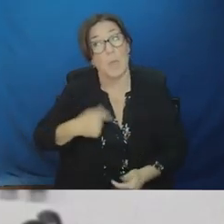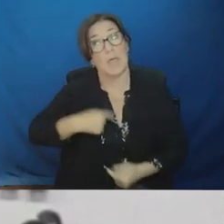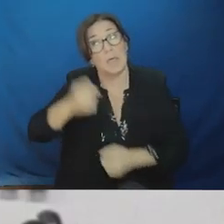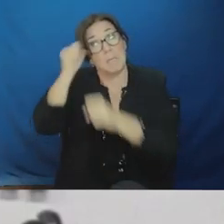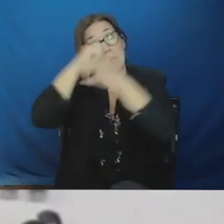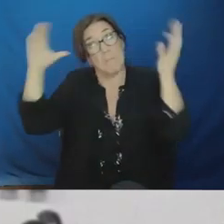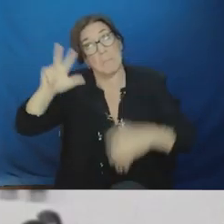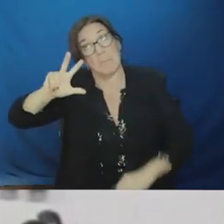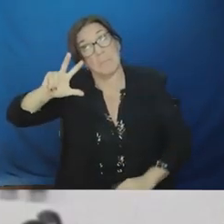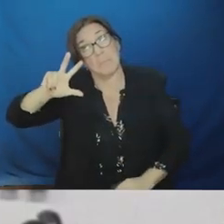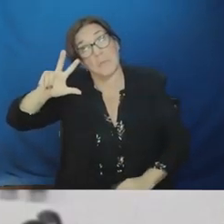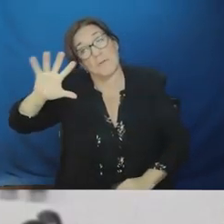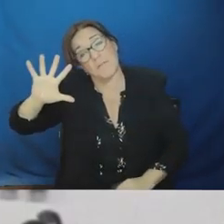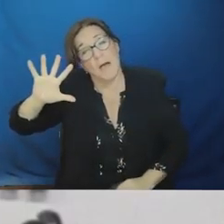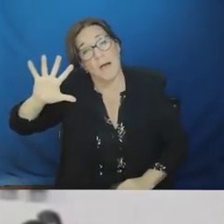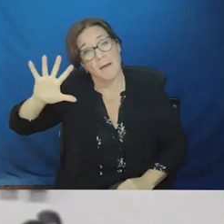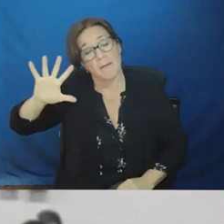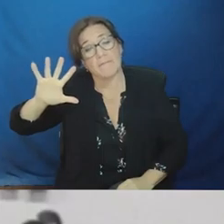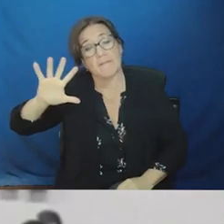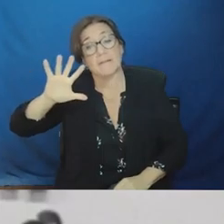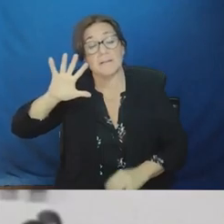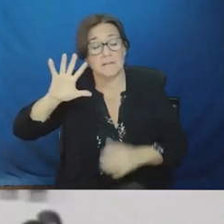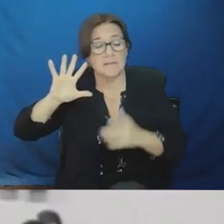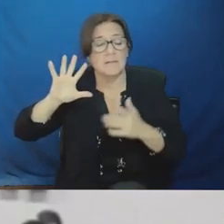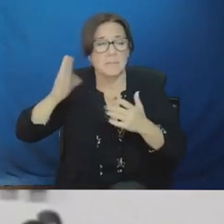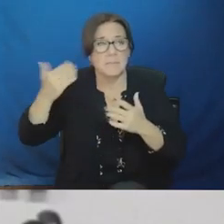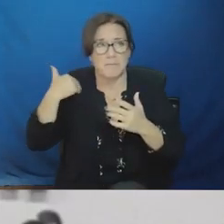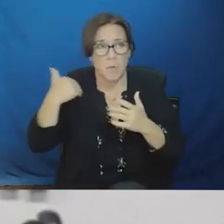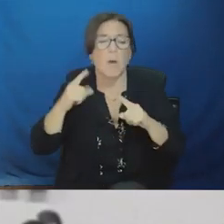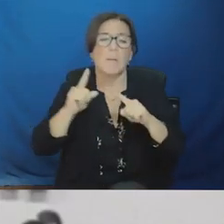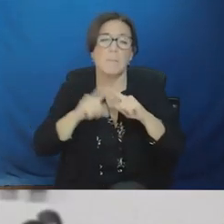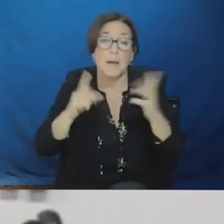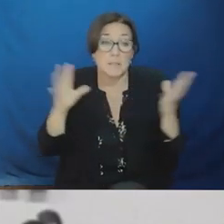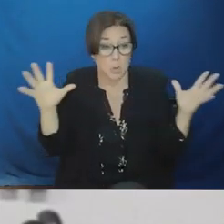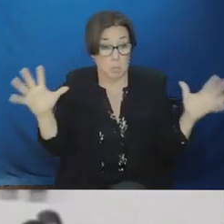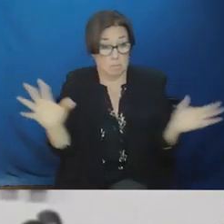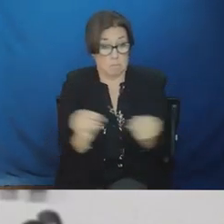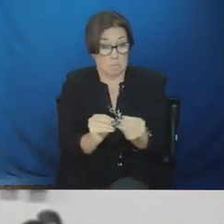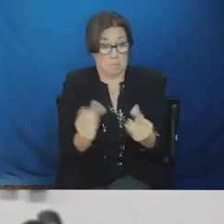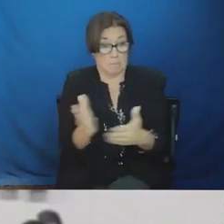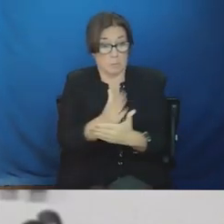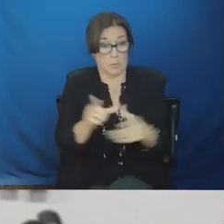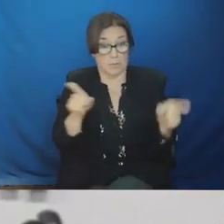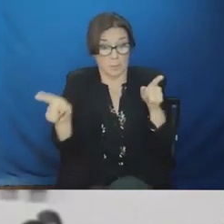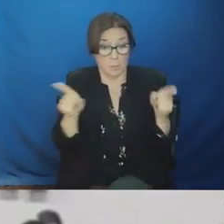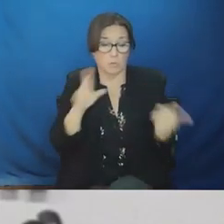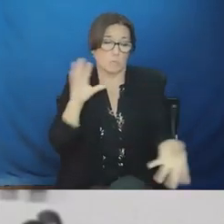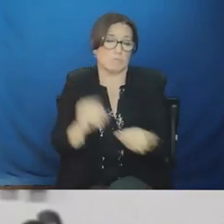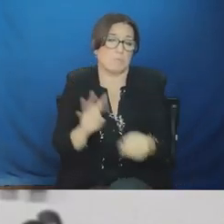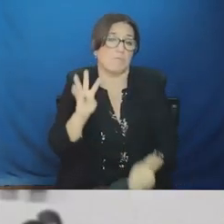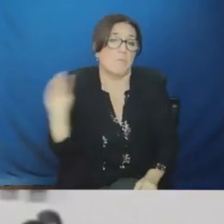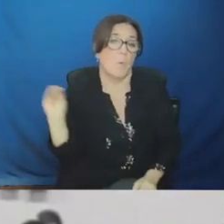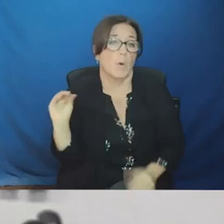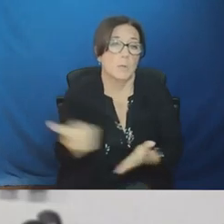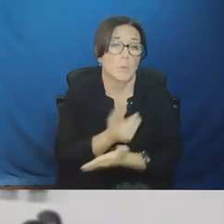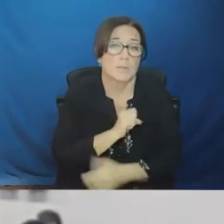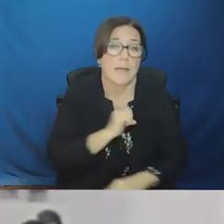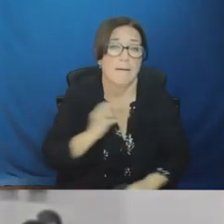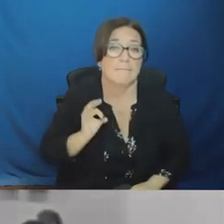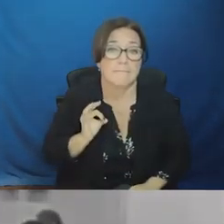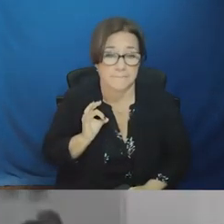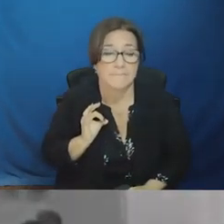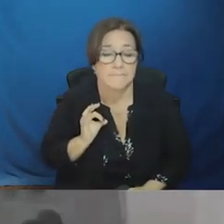en vez de 35 y 33 y por eso es que llegamos a 20 de hecho son 40